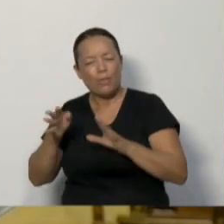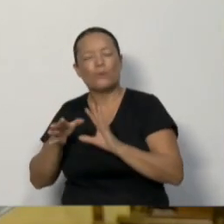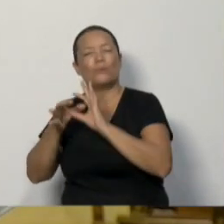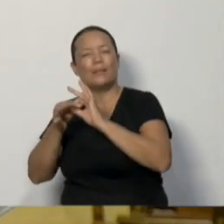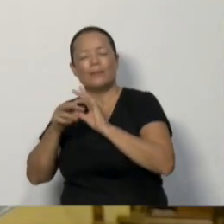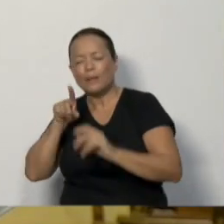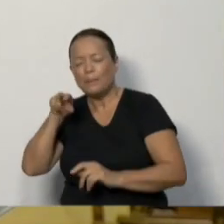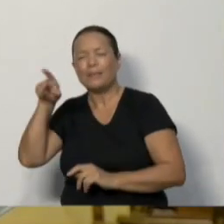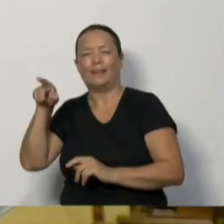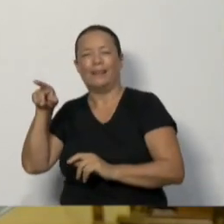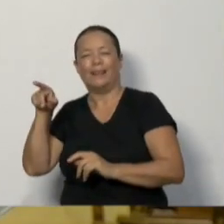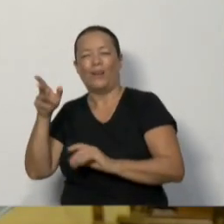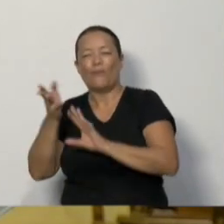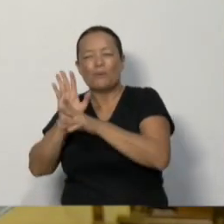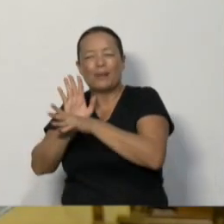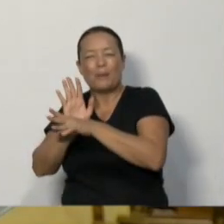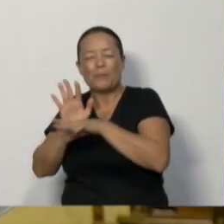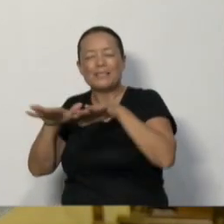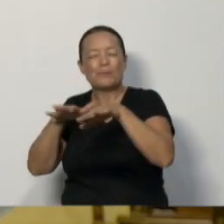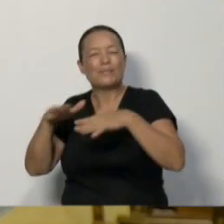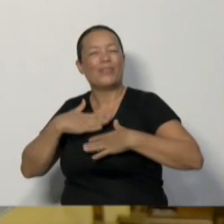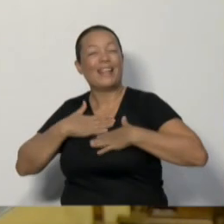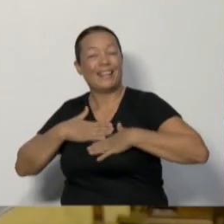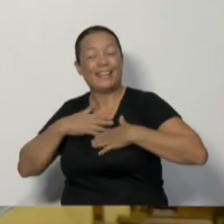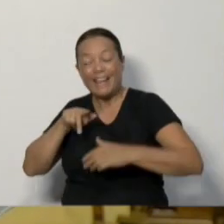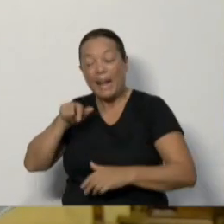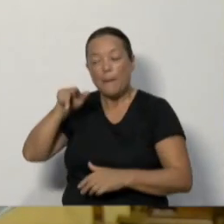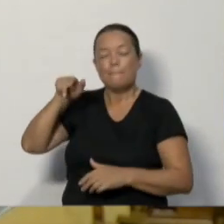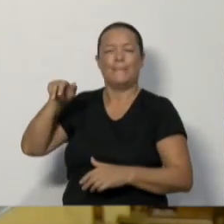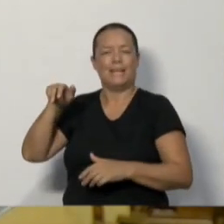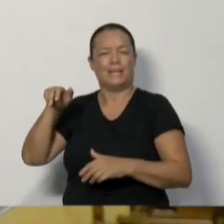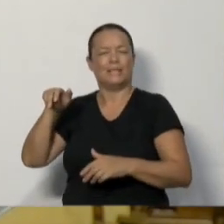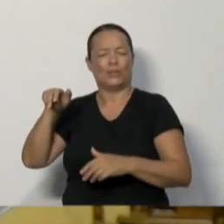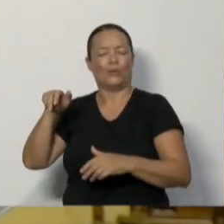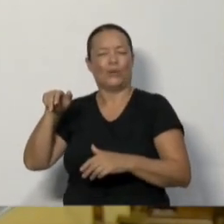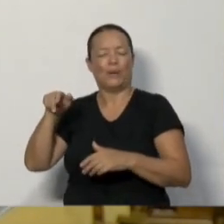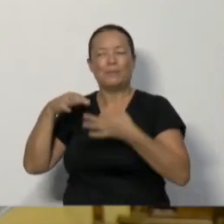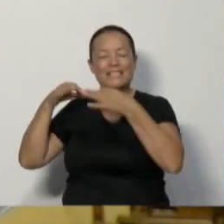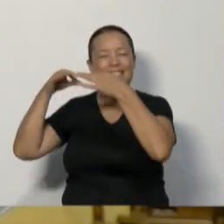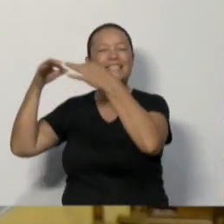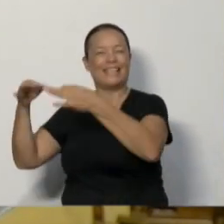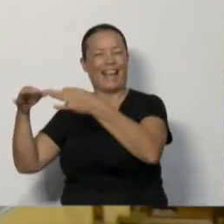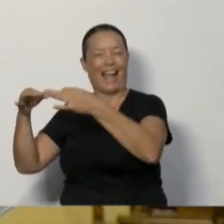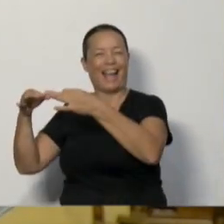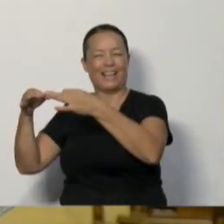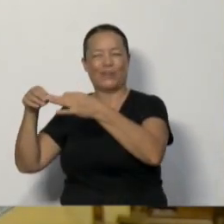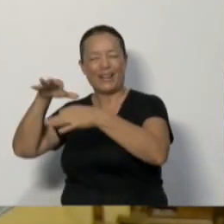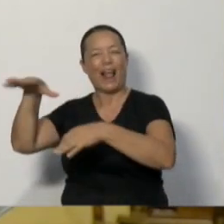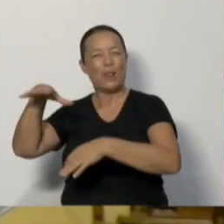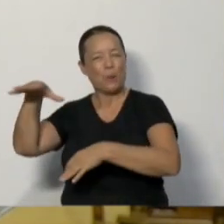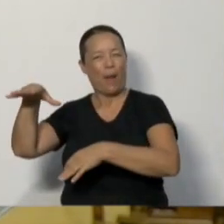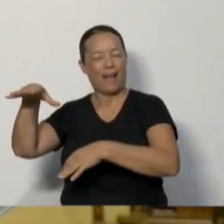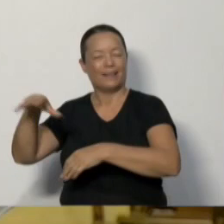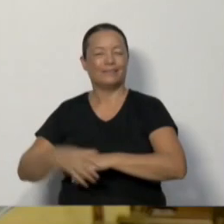Habrá sido también un motivo de alegría ese camino, porque finalmente llegaron a donde tenían que